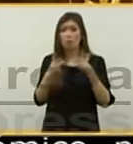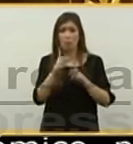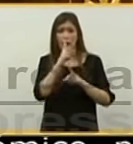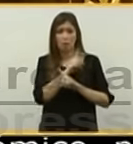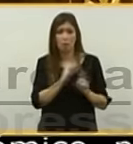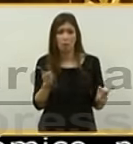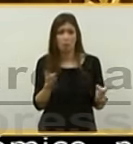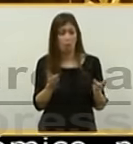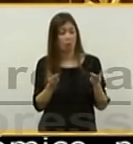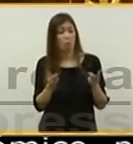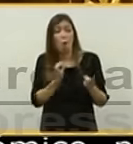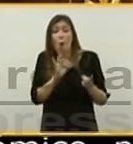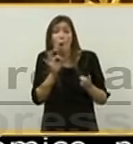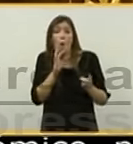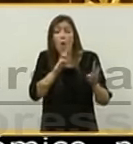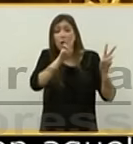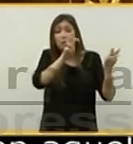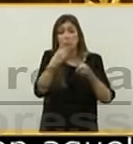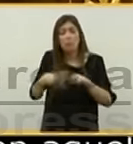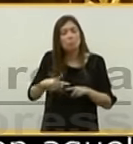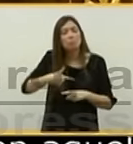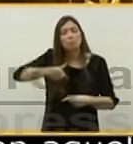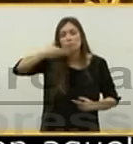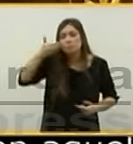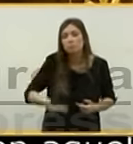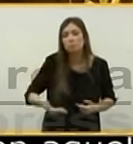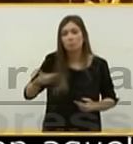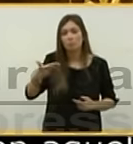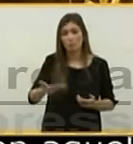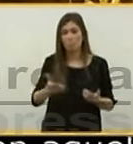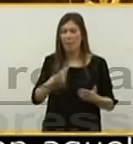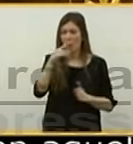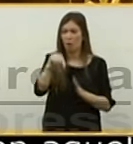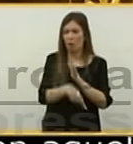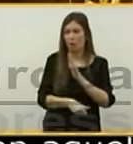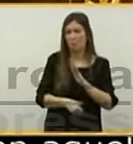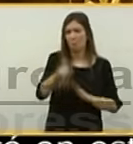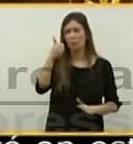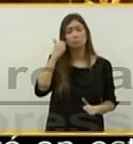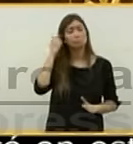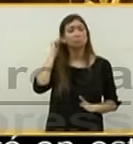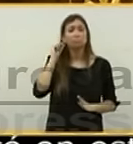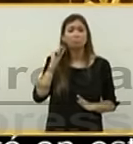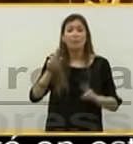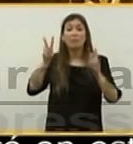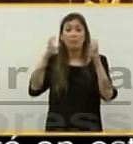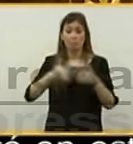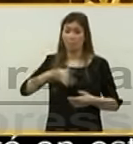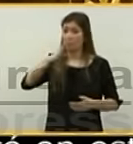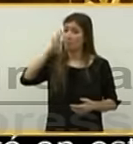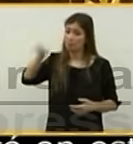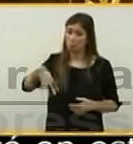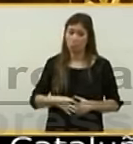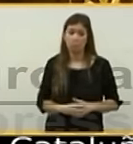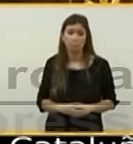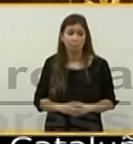tampoco en aquello que es central, y ahora me referiré en esta investidura, que es la cuestión de Cataluña. Es así,